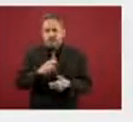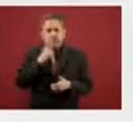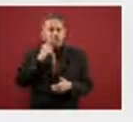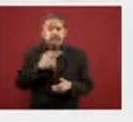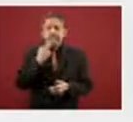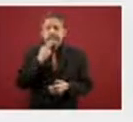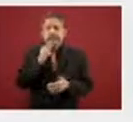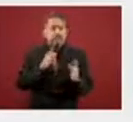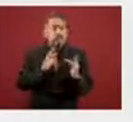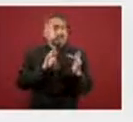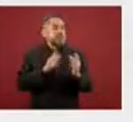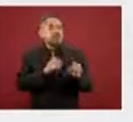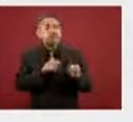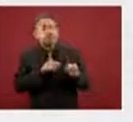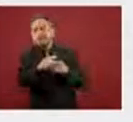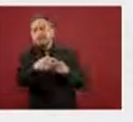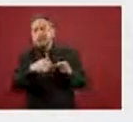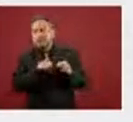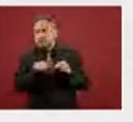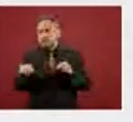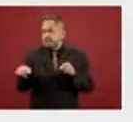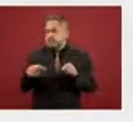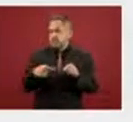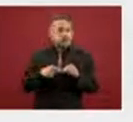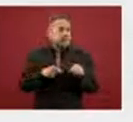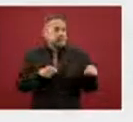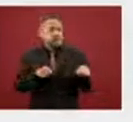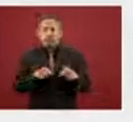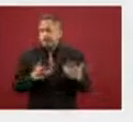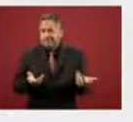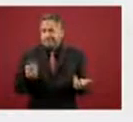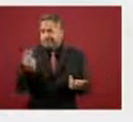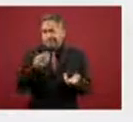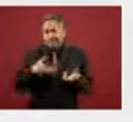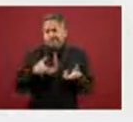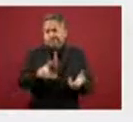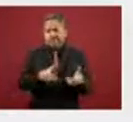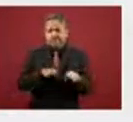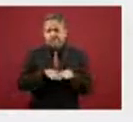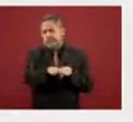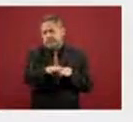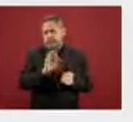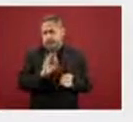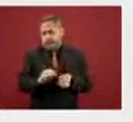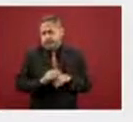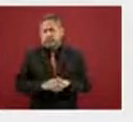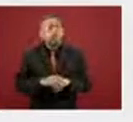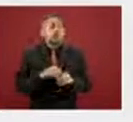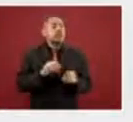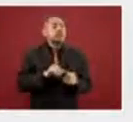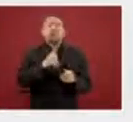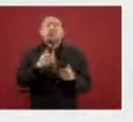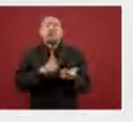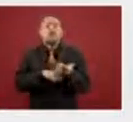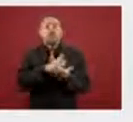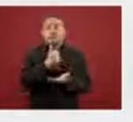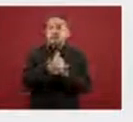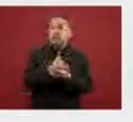conectividad puntual entre aquellas comunidades que estamos haciendo las intervenciones y las arterias de acceso